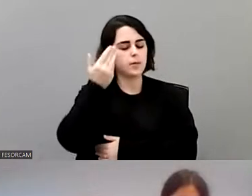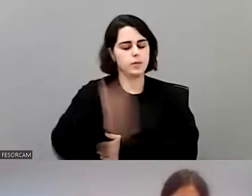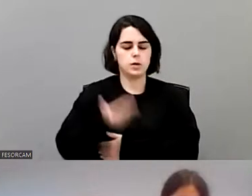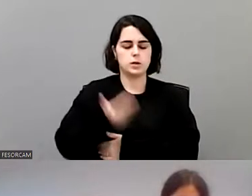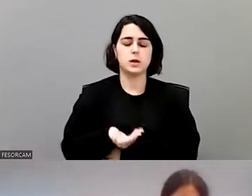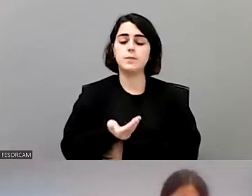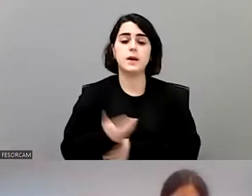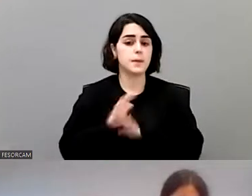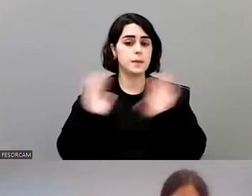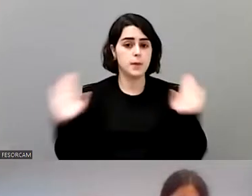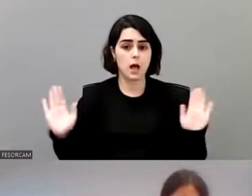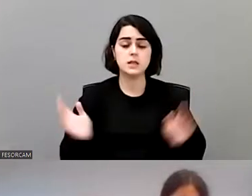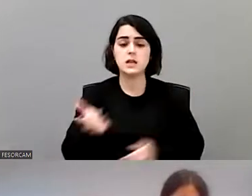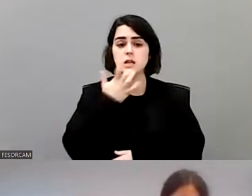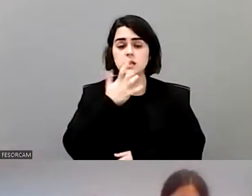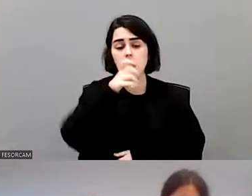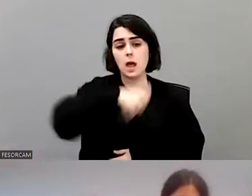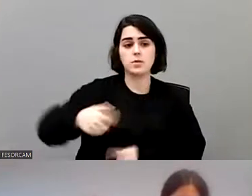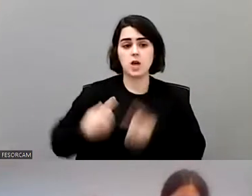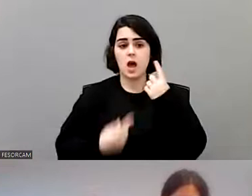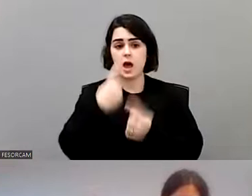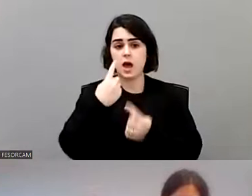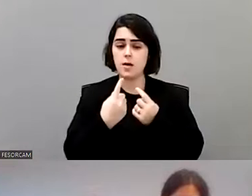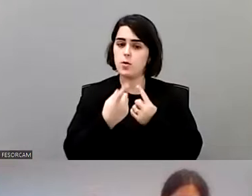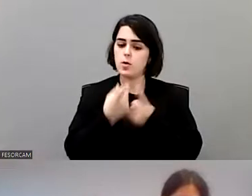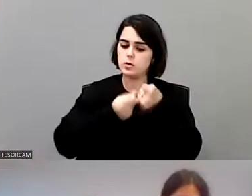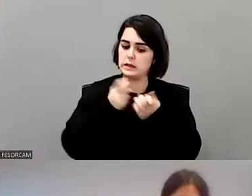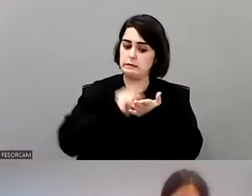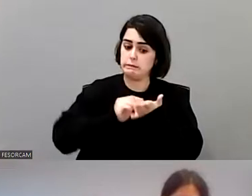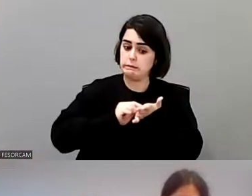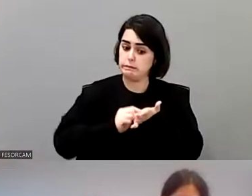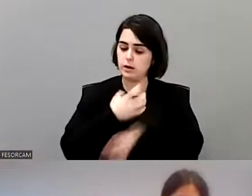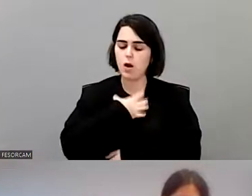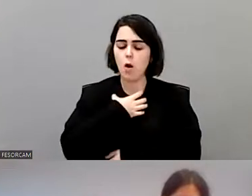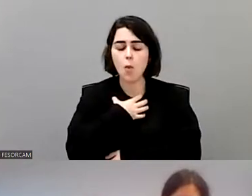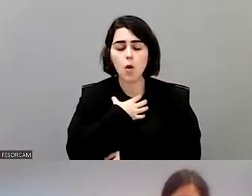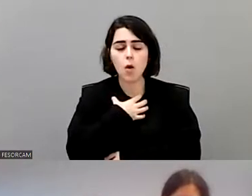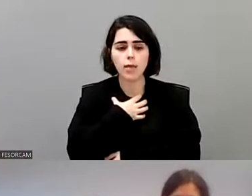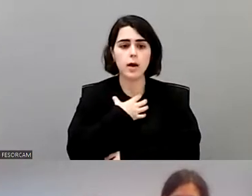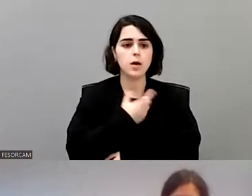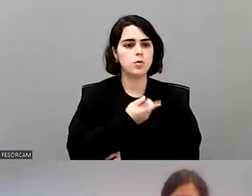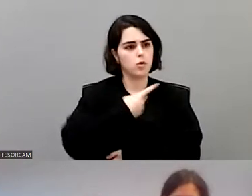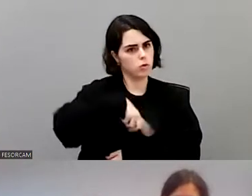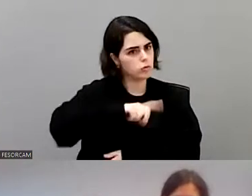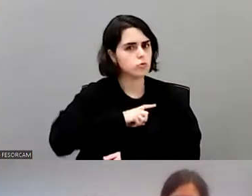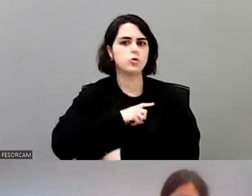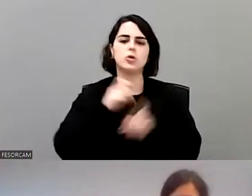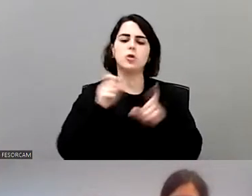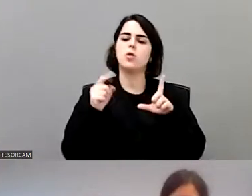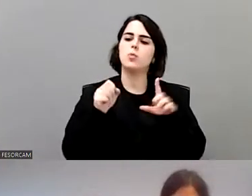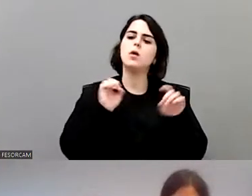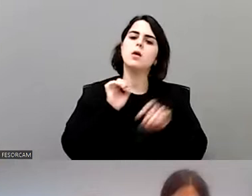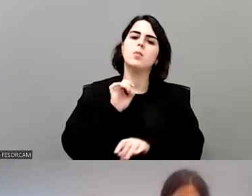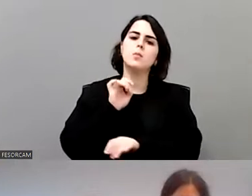Y nada más, bueno, si hay alguna persona que no pueda cumplimentar el cuestionario en ese momento, os lo mandaremos por correo electrónico en los